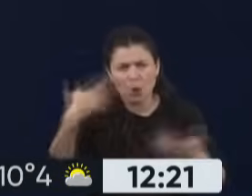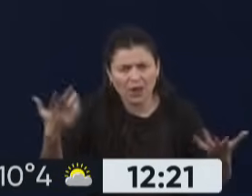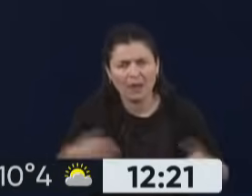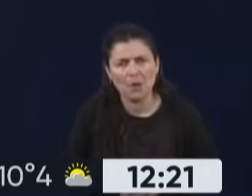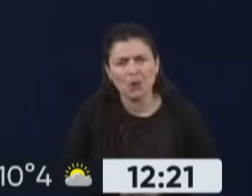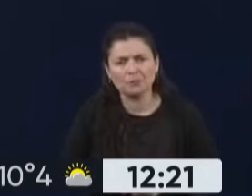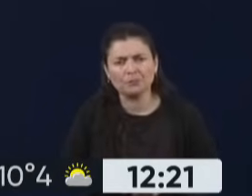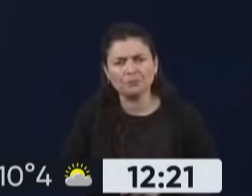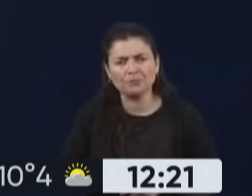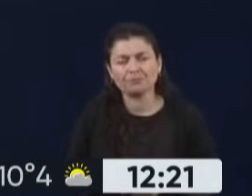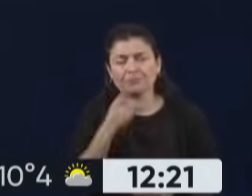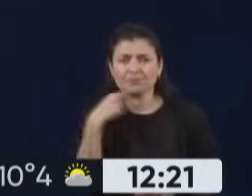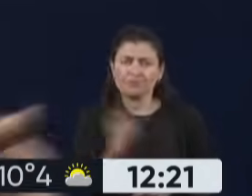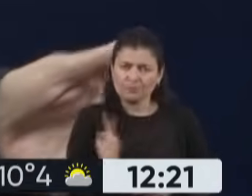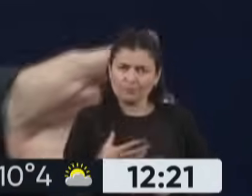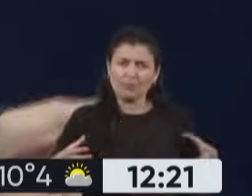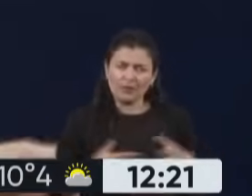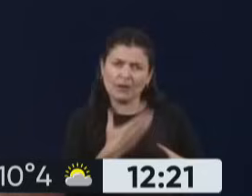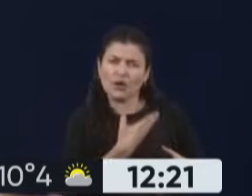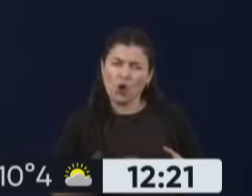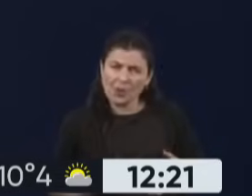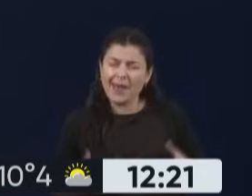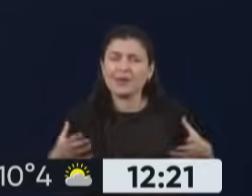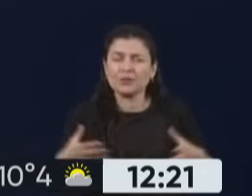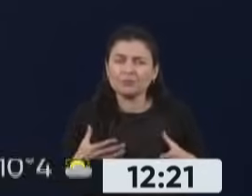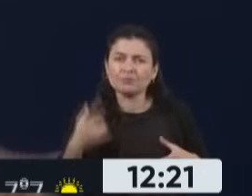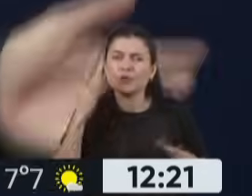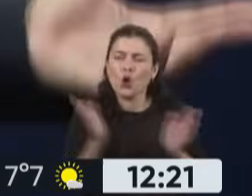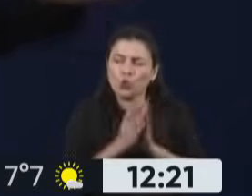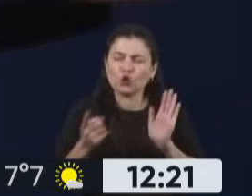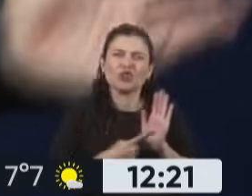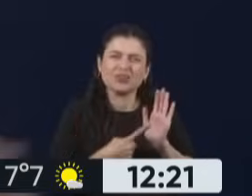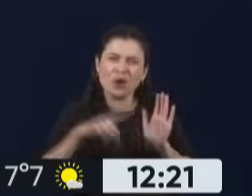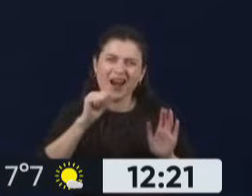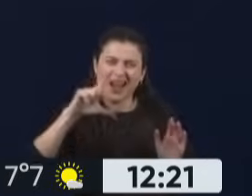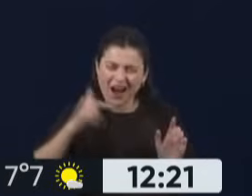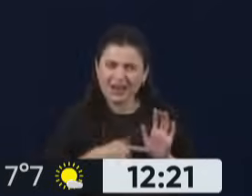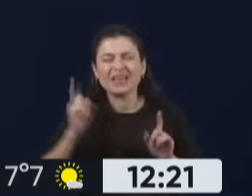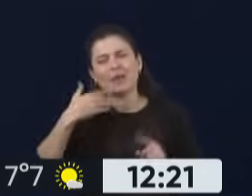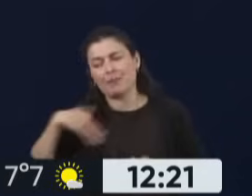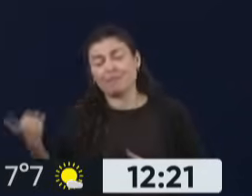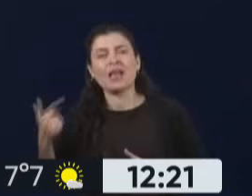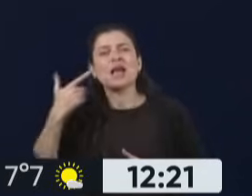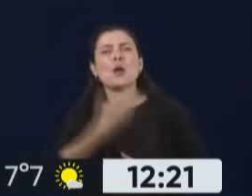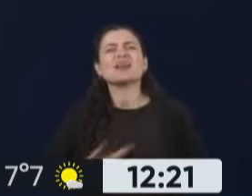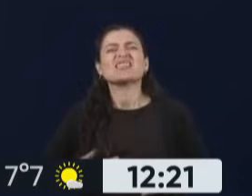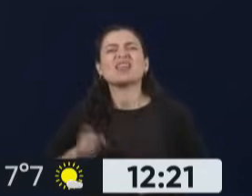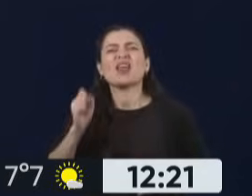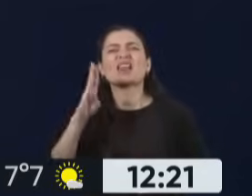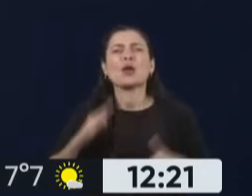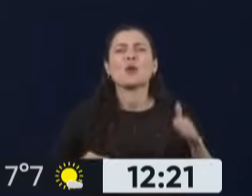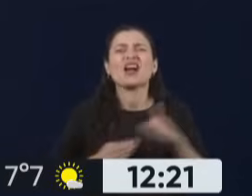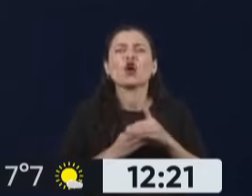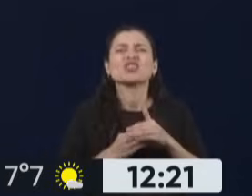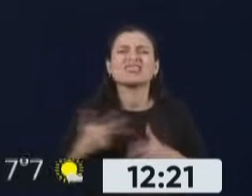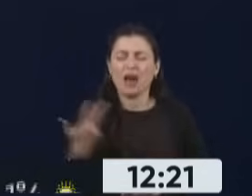proceso, desde nuestro lado, estamos acá con el titular de ARCA y el presidente del Banco Central y el ministro de